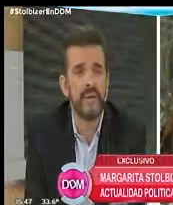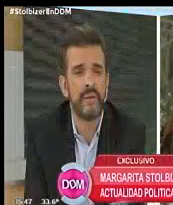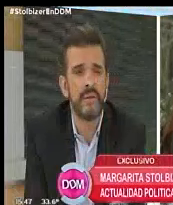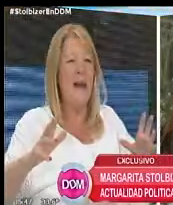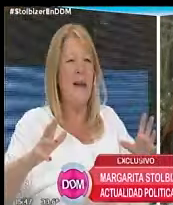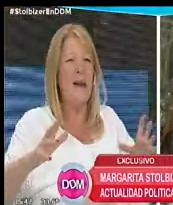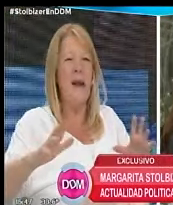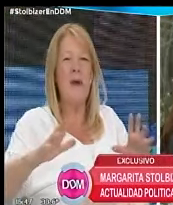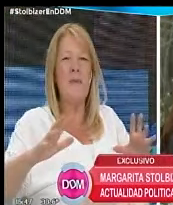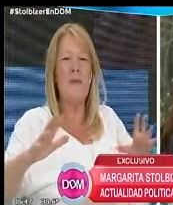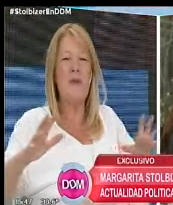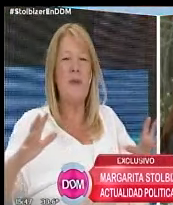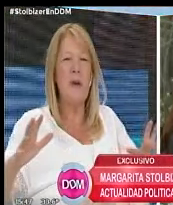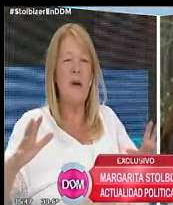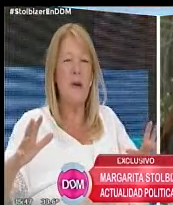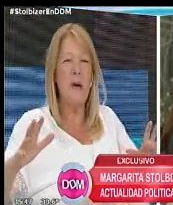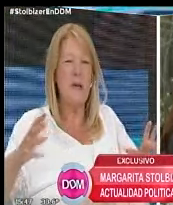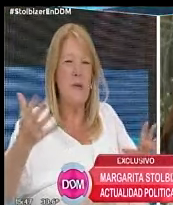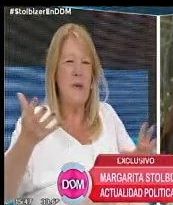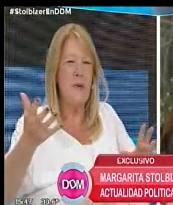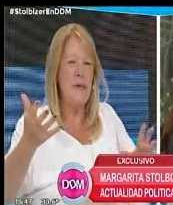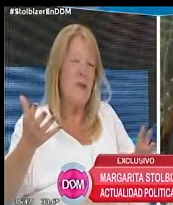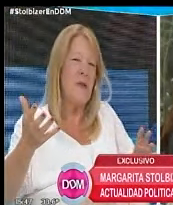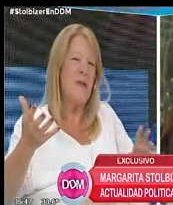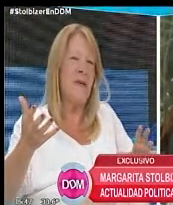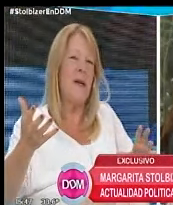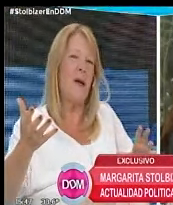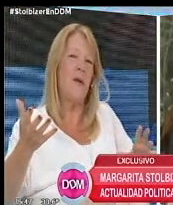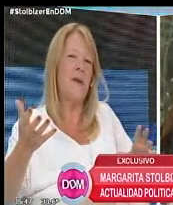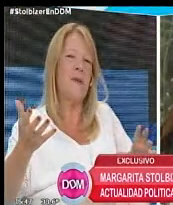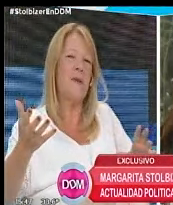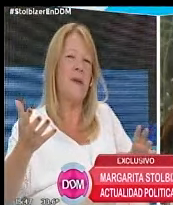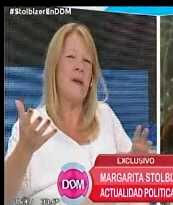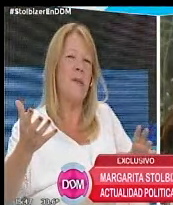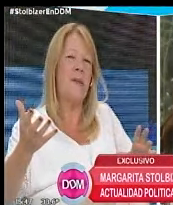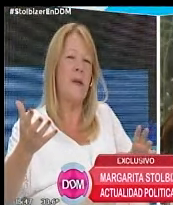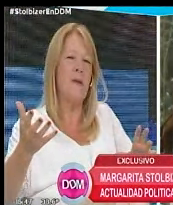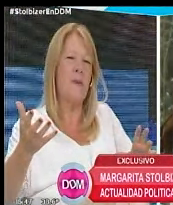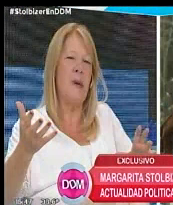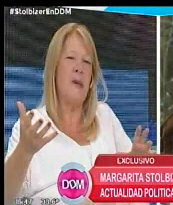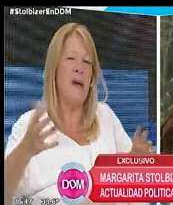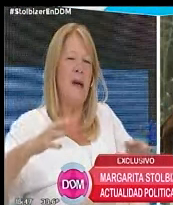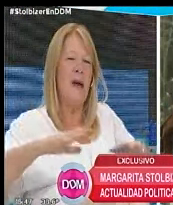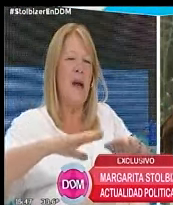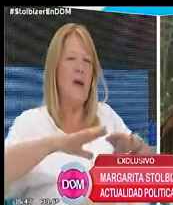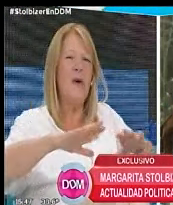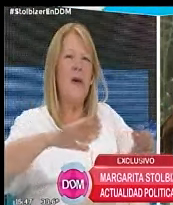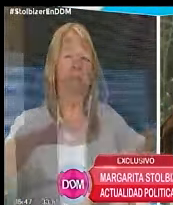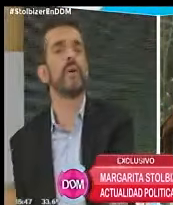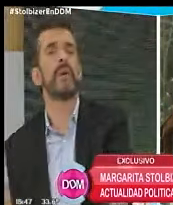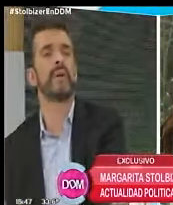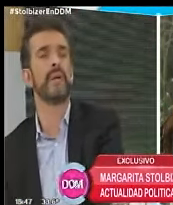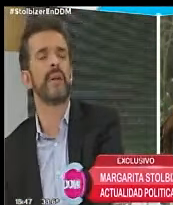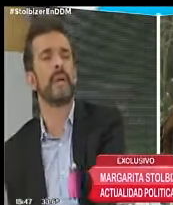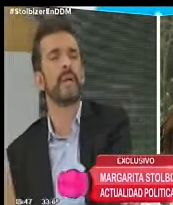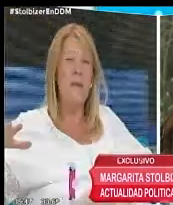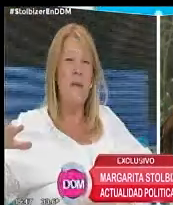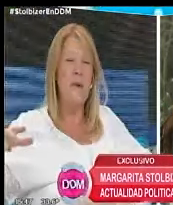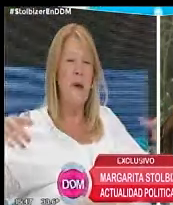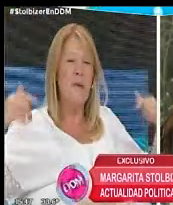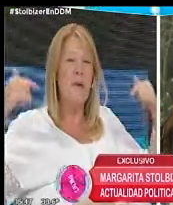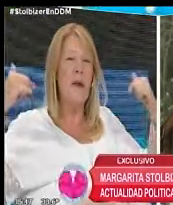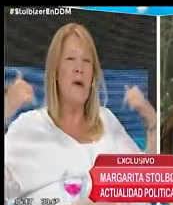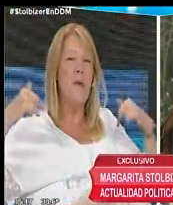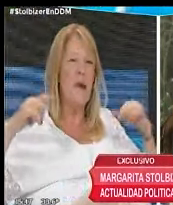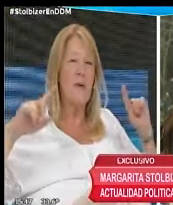que la gente va a elegir es la composición del Congreso. Por eso decía, yo ni siquiera creo que vayamos a tener demasiada sorpresa. No, el Congreso hoy tiene un